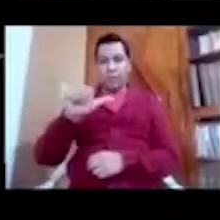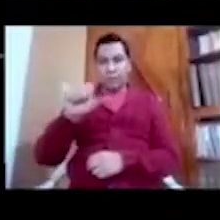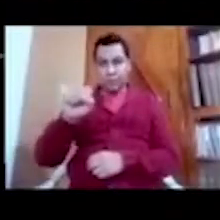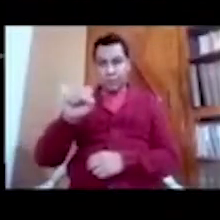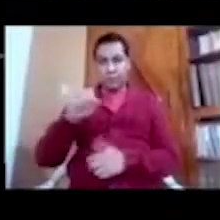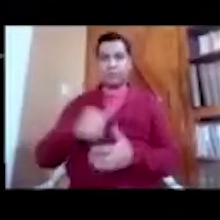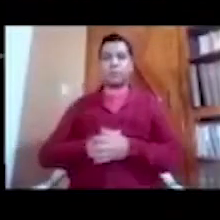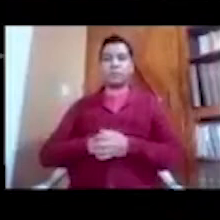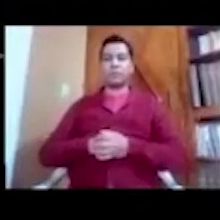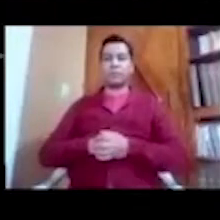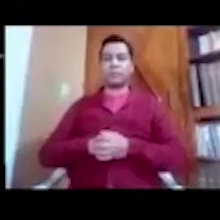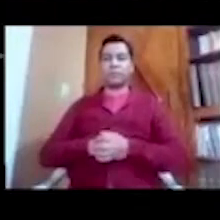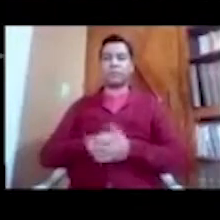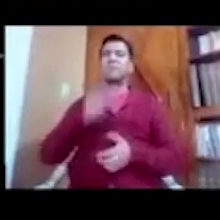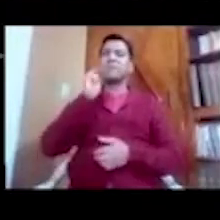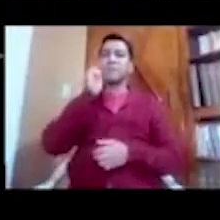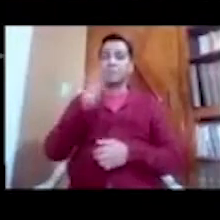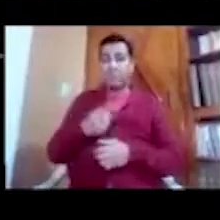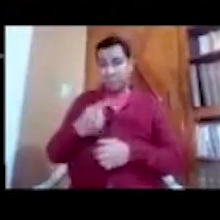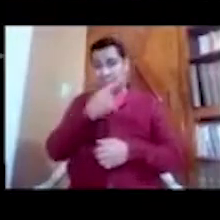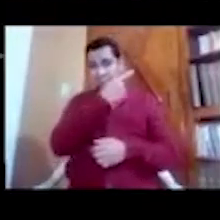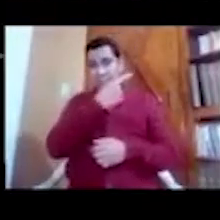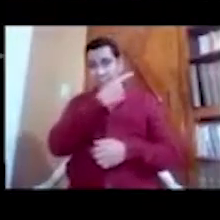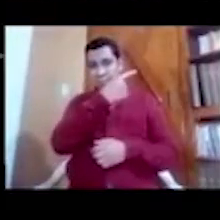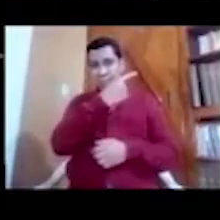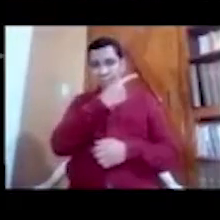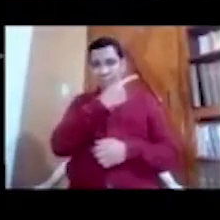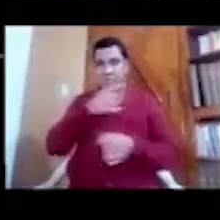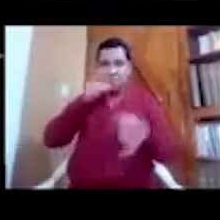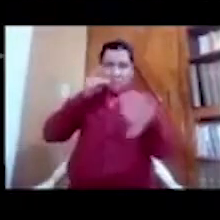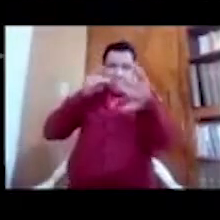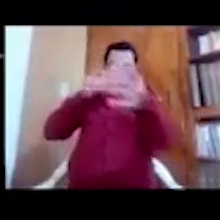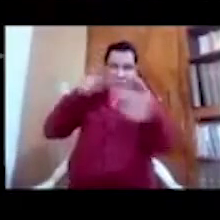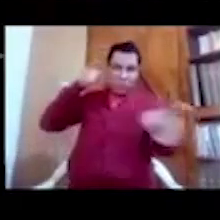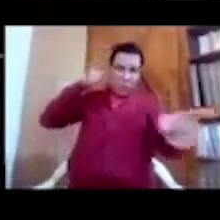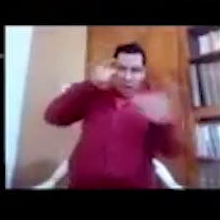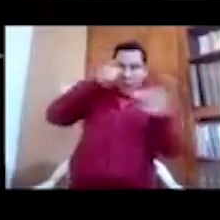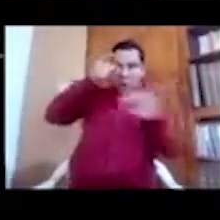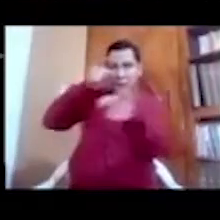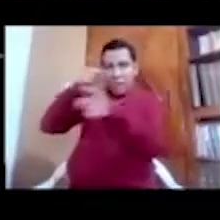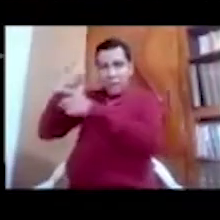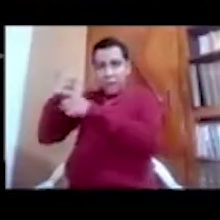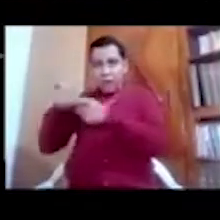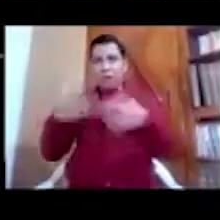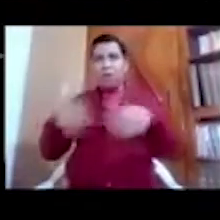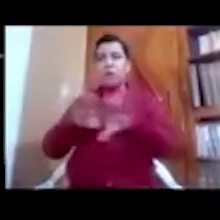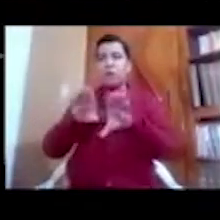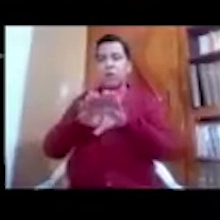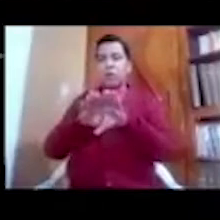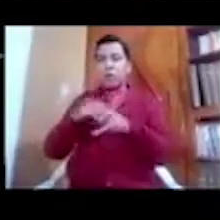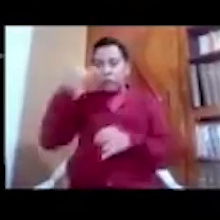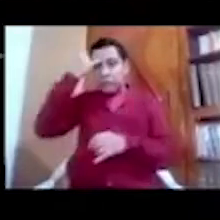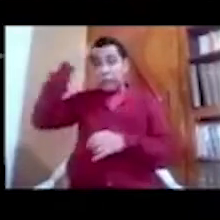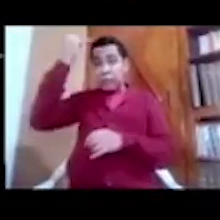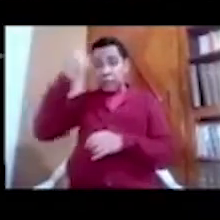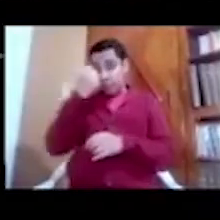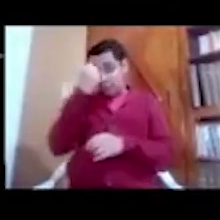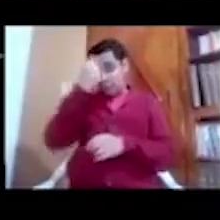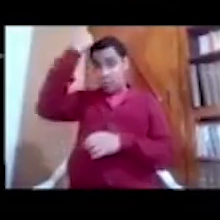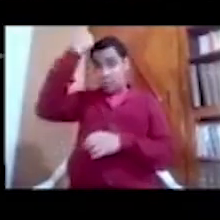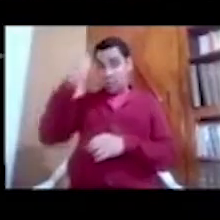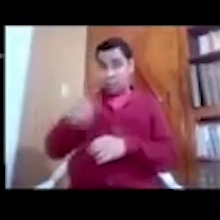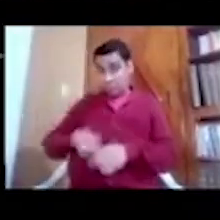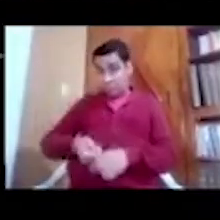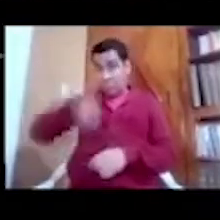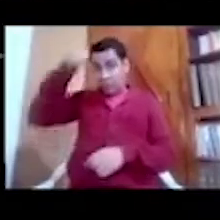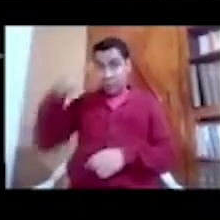Entonces, estamos hablando de un sistema de dominación que los mexicas no instrumentaron, no inventaron, no son los primeros